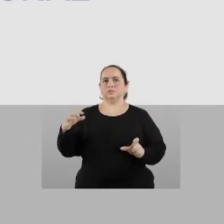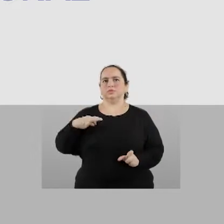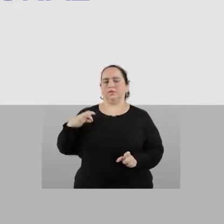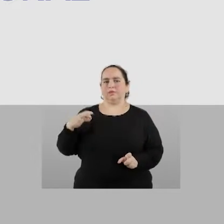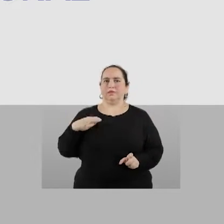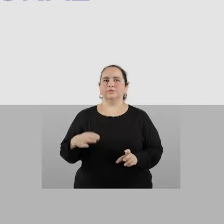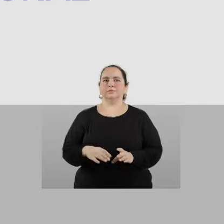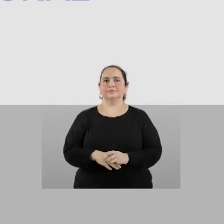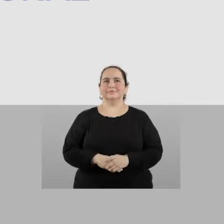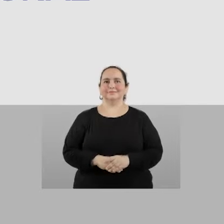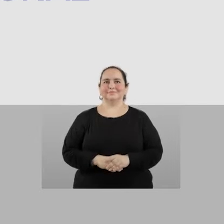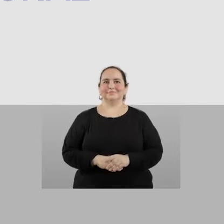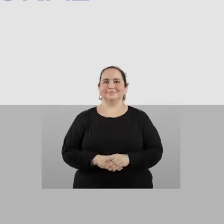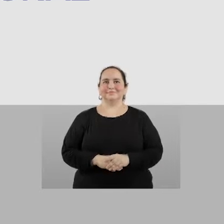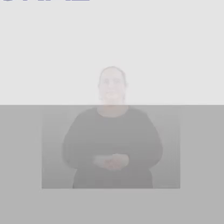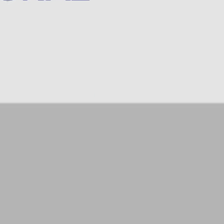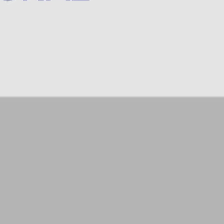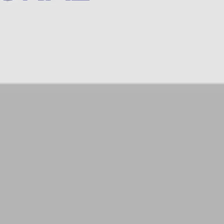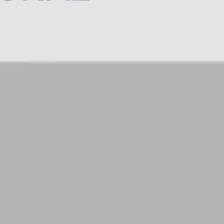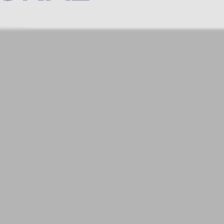Opción Convención Constitucional.